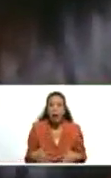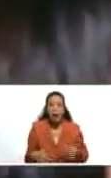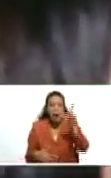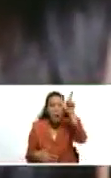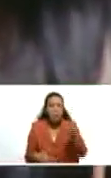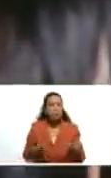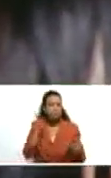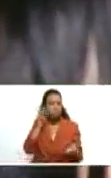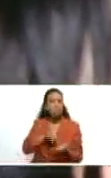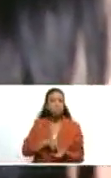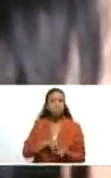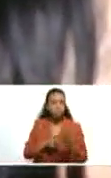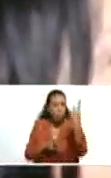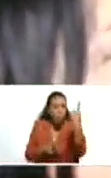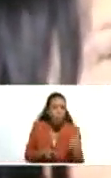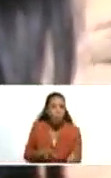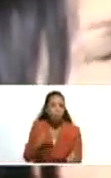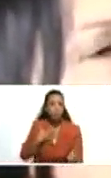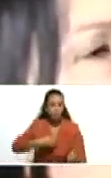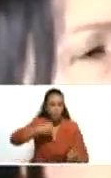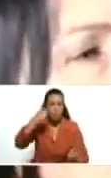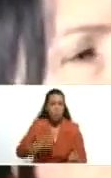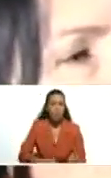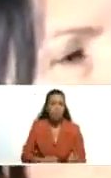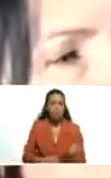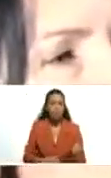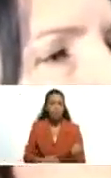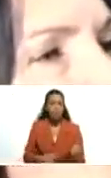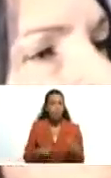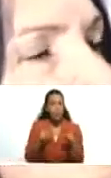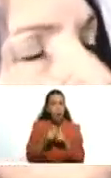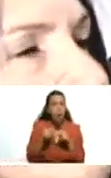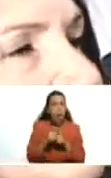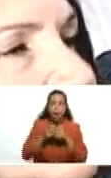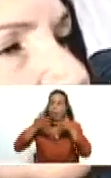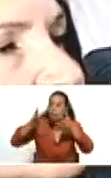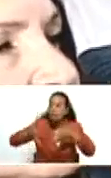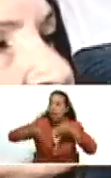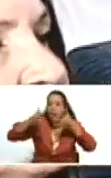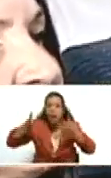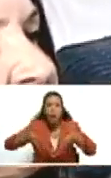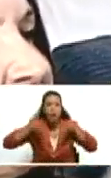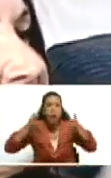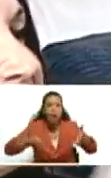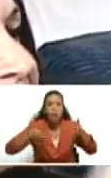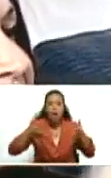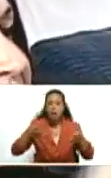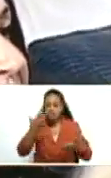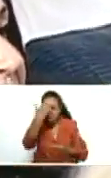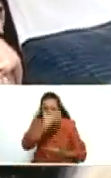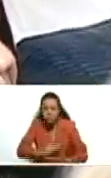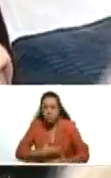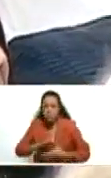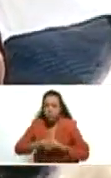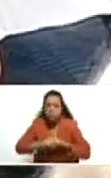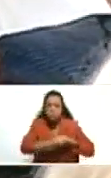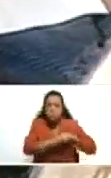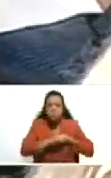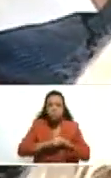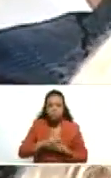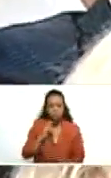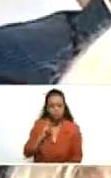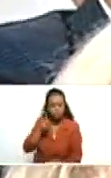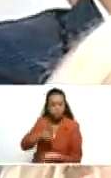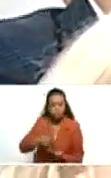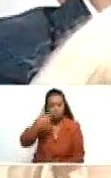profe Luis Acuña, con su palabra orientadora, con su compañía, con su